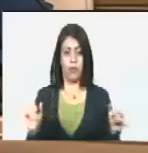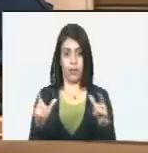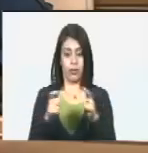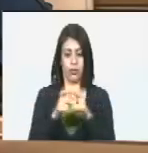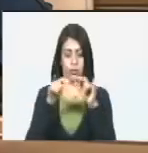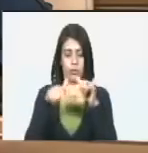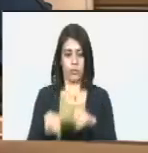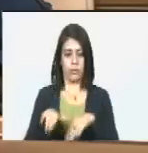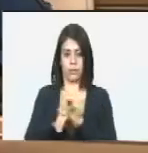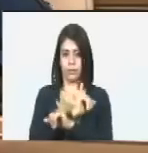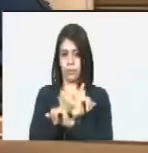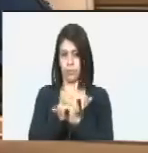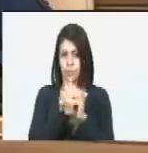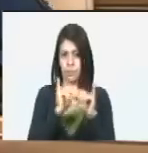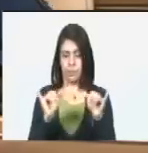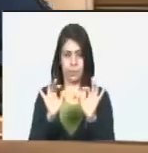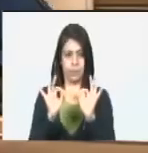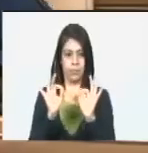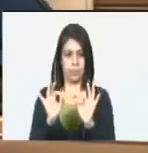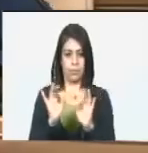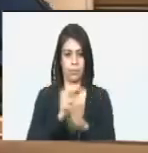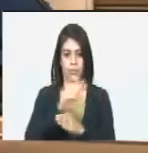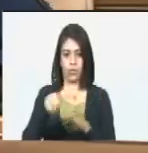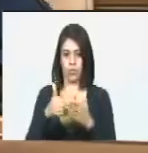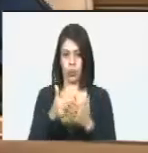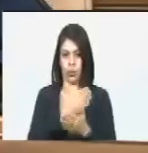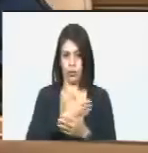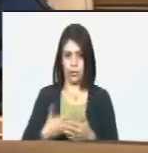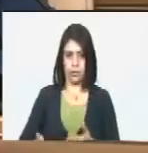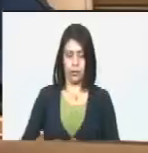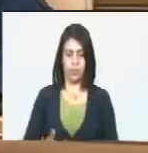la sesión especial. Es todo, ciudadano presidente.